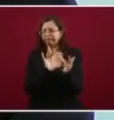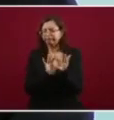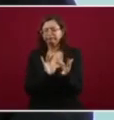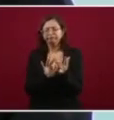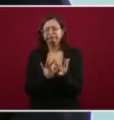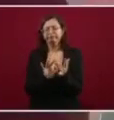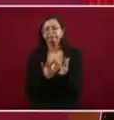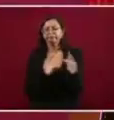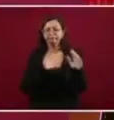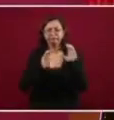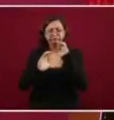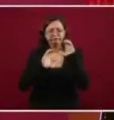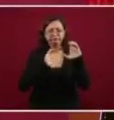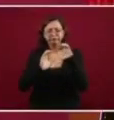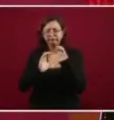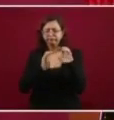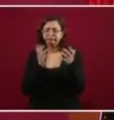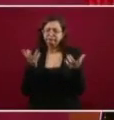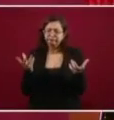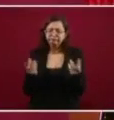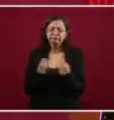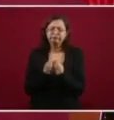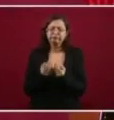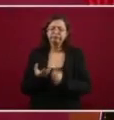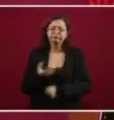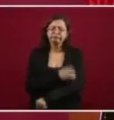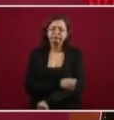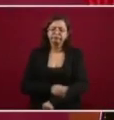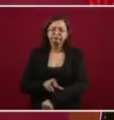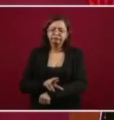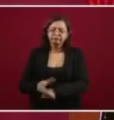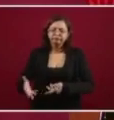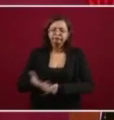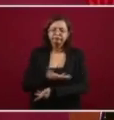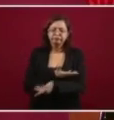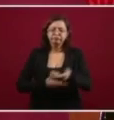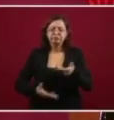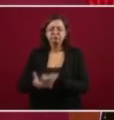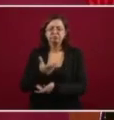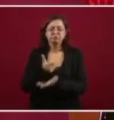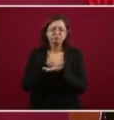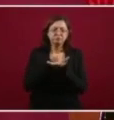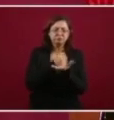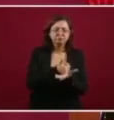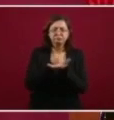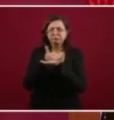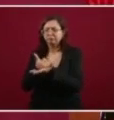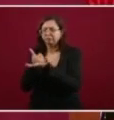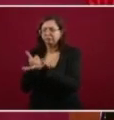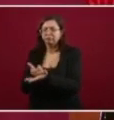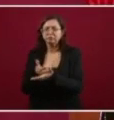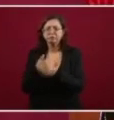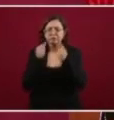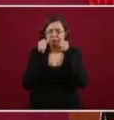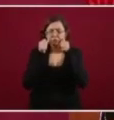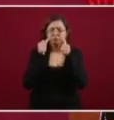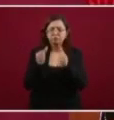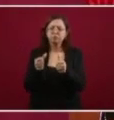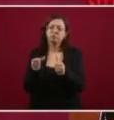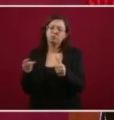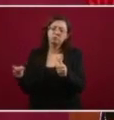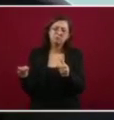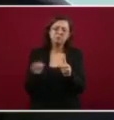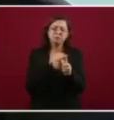estrecha colaboración, sumando esfuerzos, primeramente para